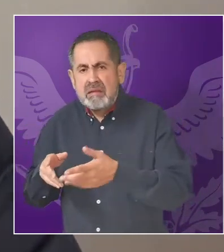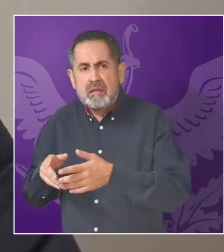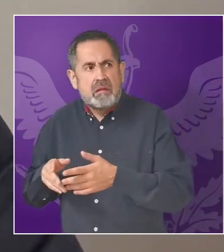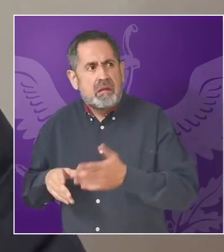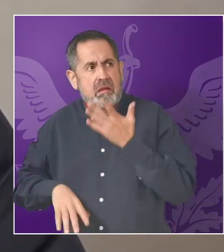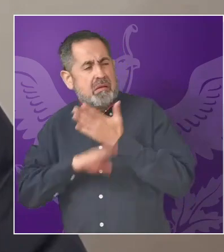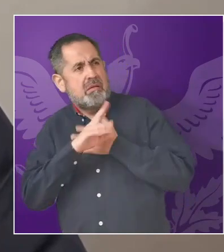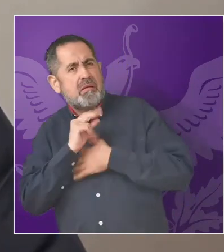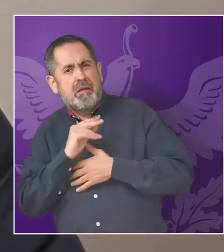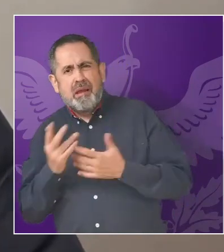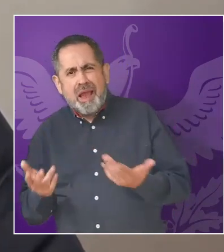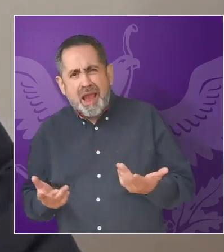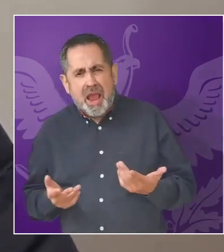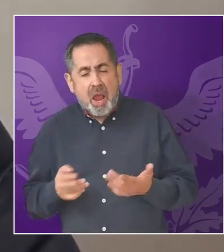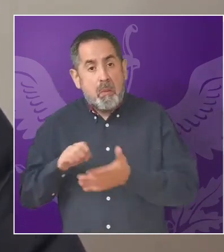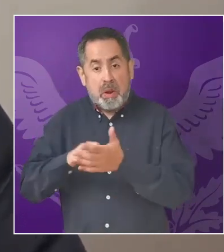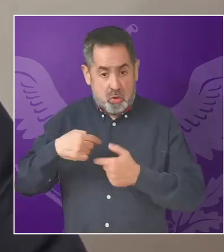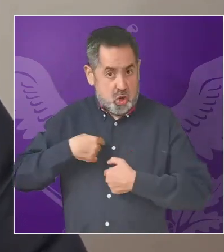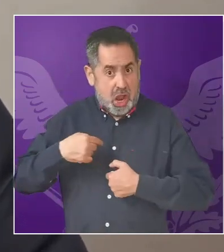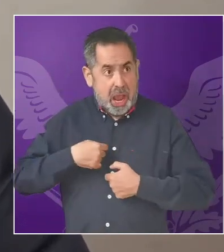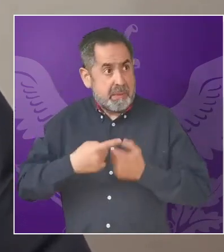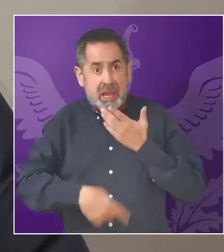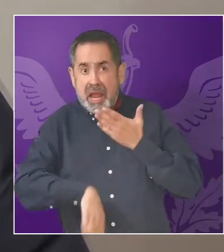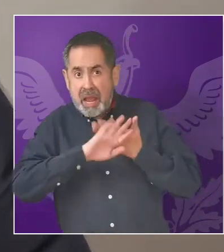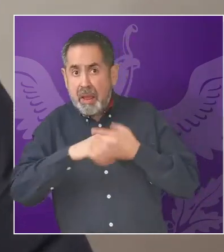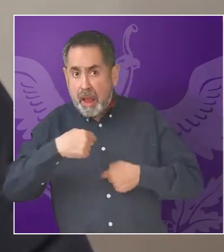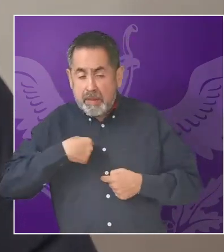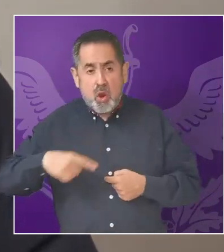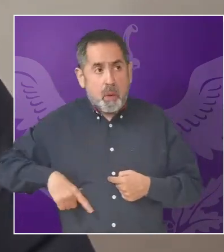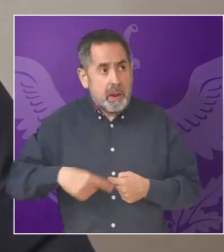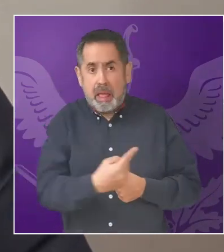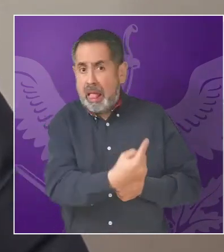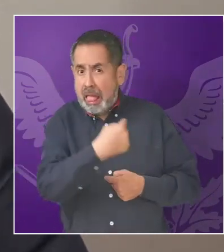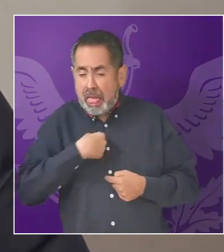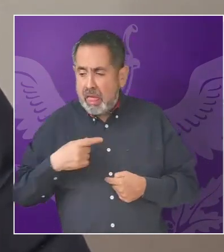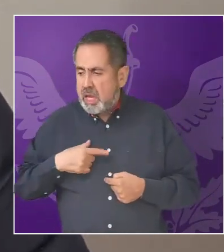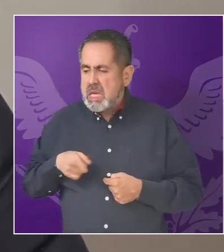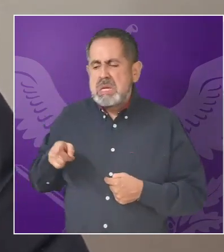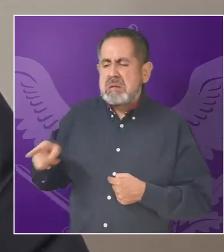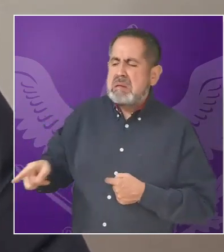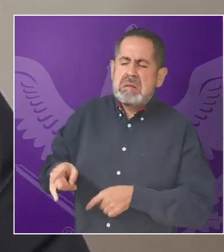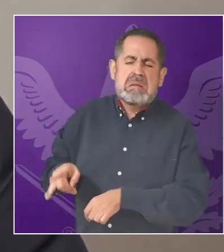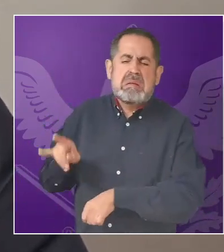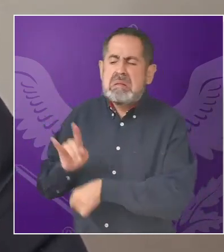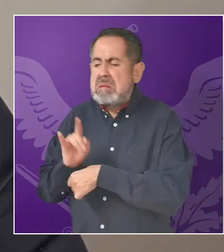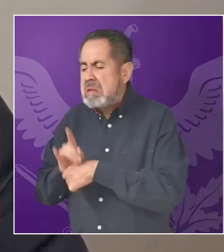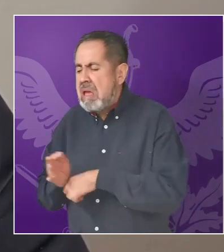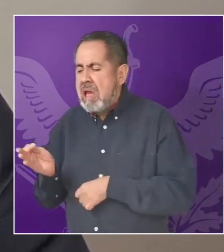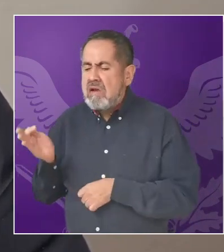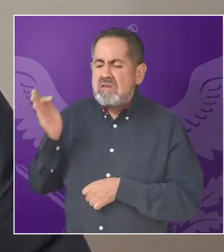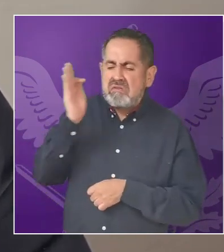ejemplo, o en mi caso me acusó de